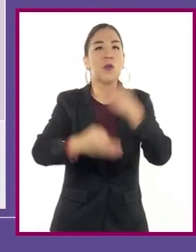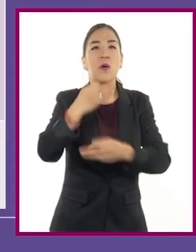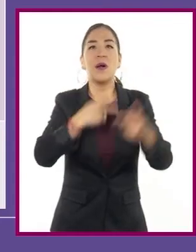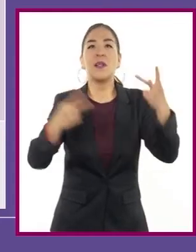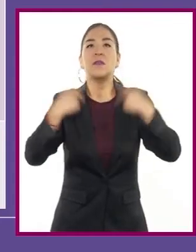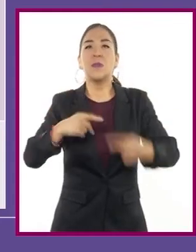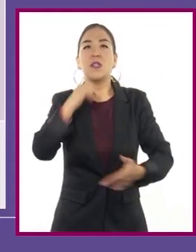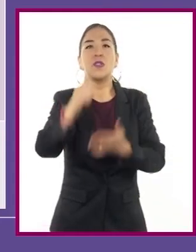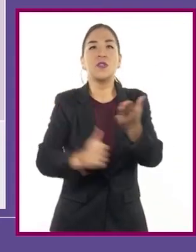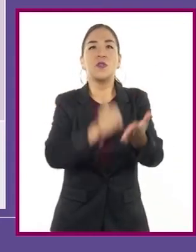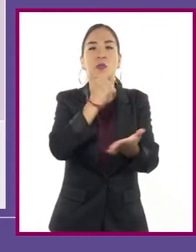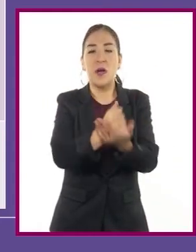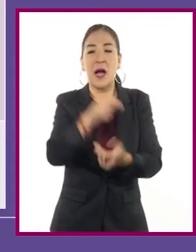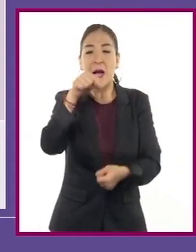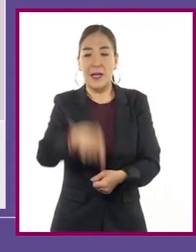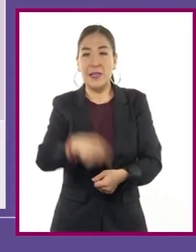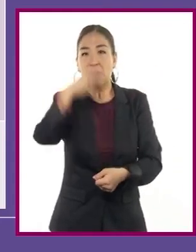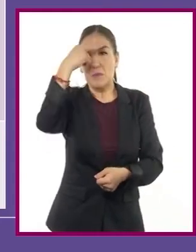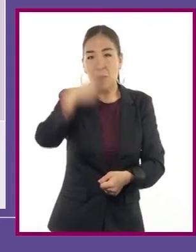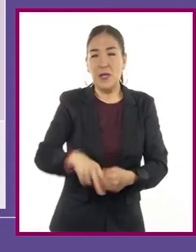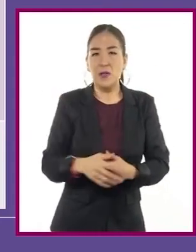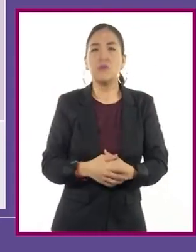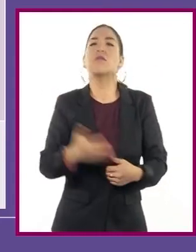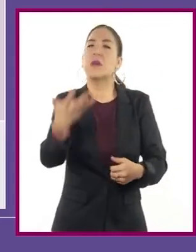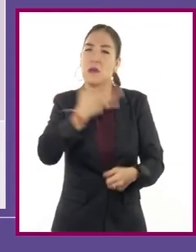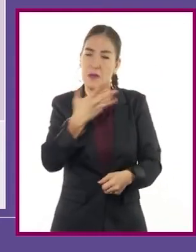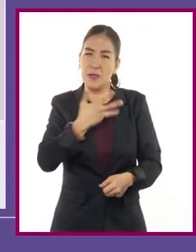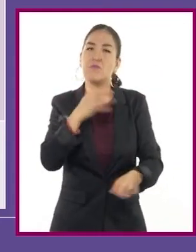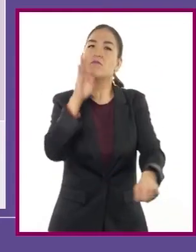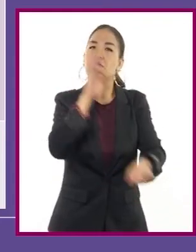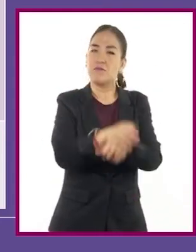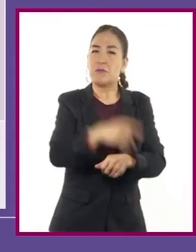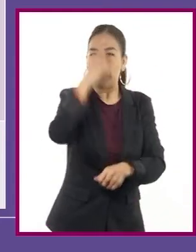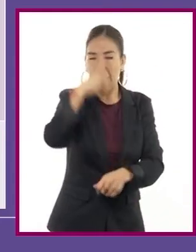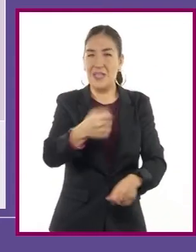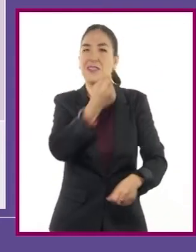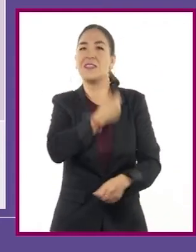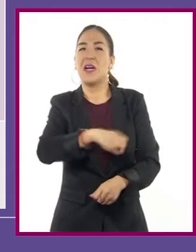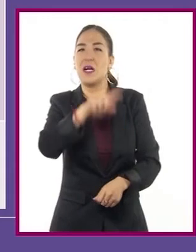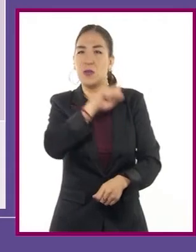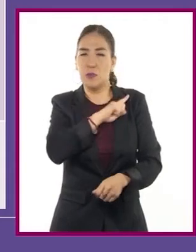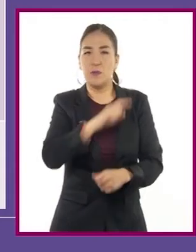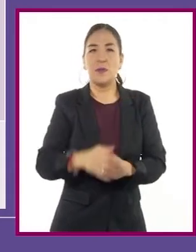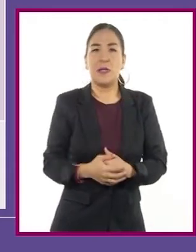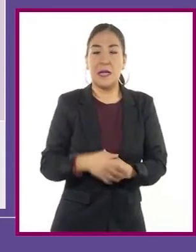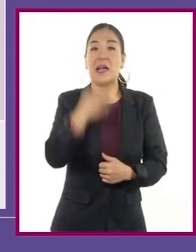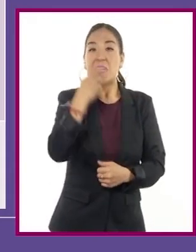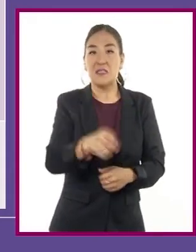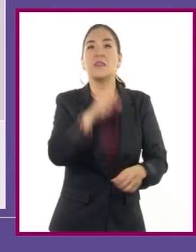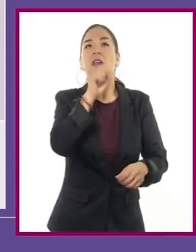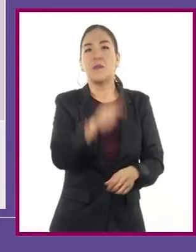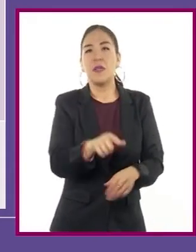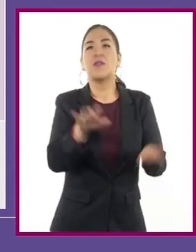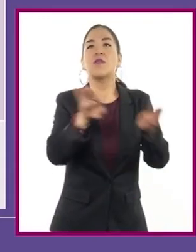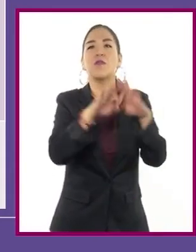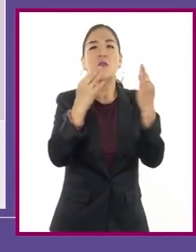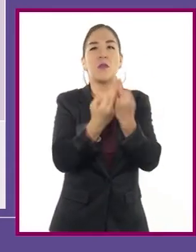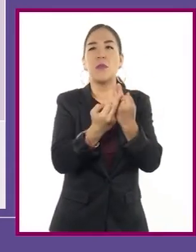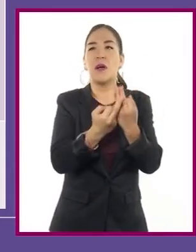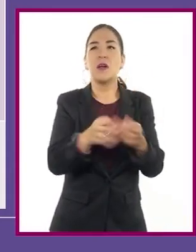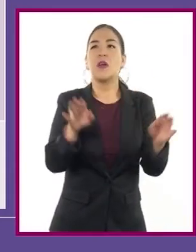ciudadanas y ciudadanos en México tenemos derecho a la protección de la salud y es un mecanismo